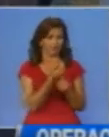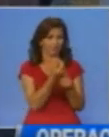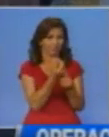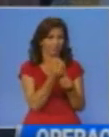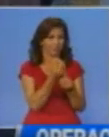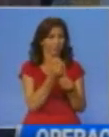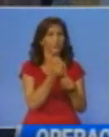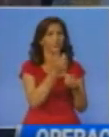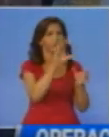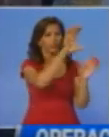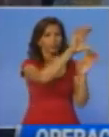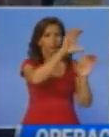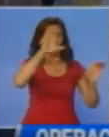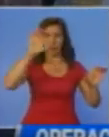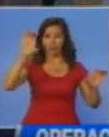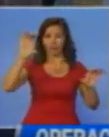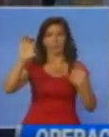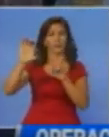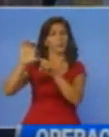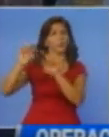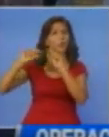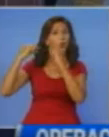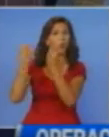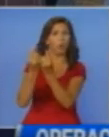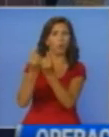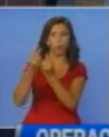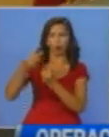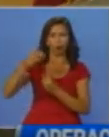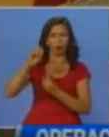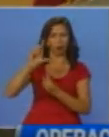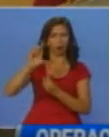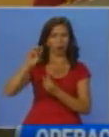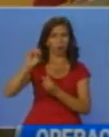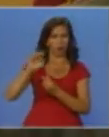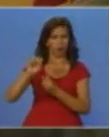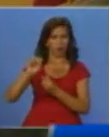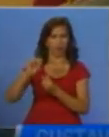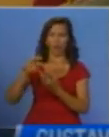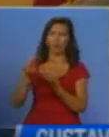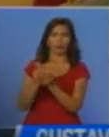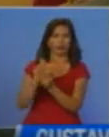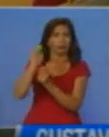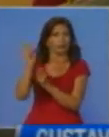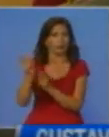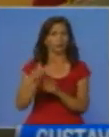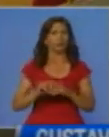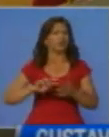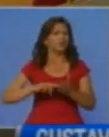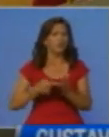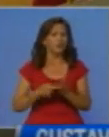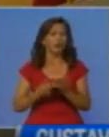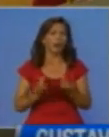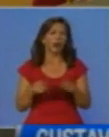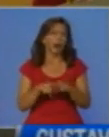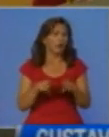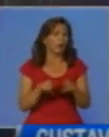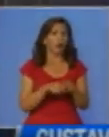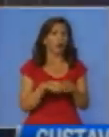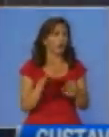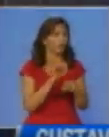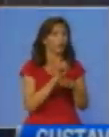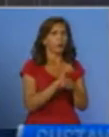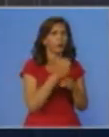de inversión y valor es el estadounidense goldman sachs es como un depósito de dinero